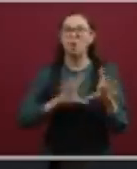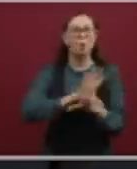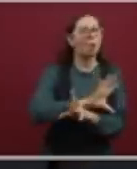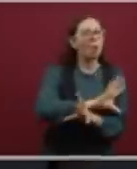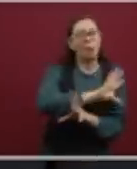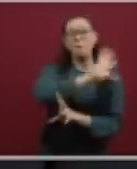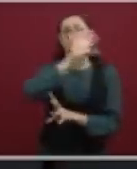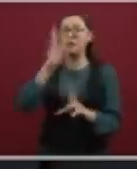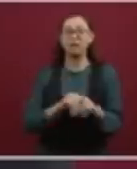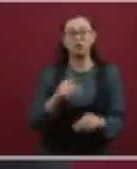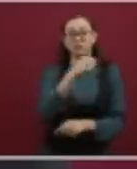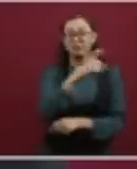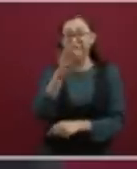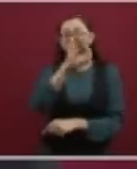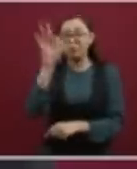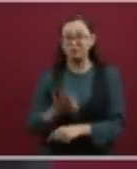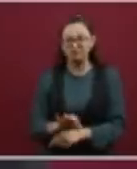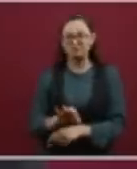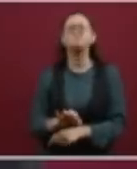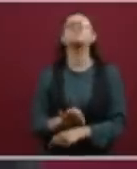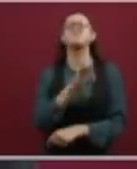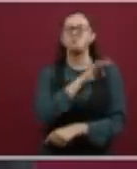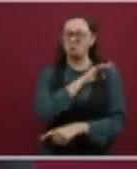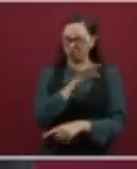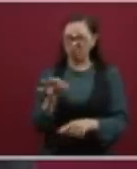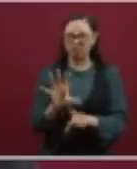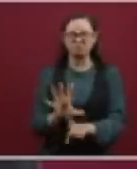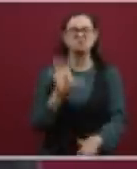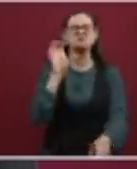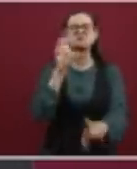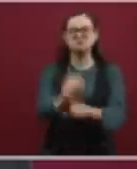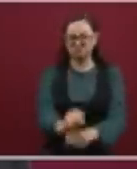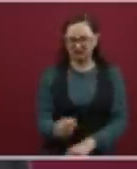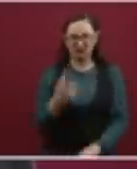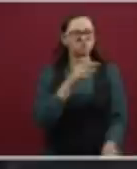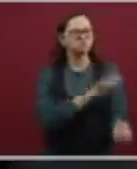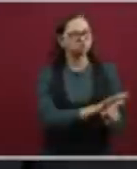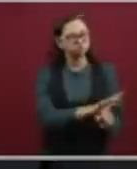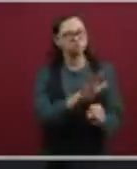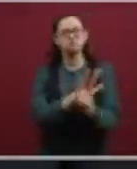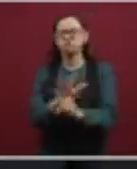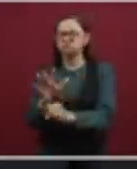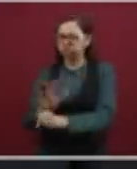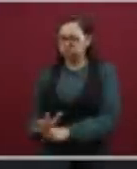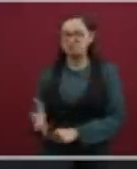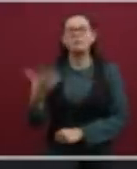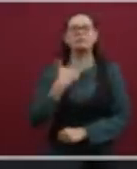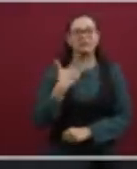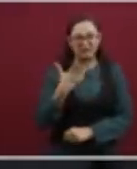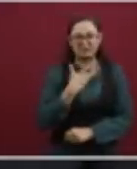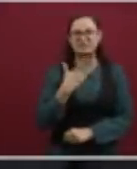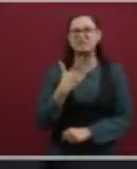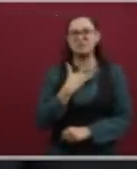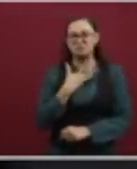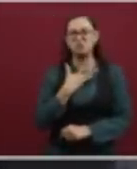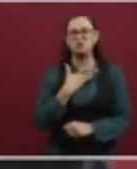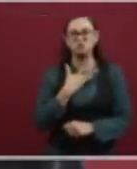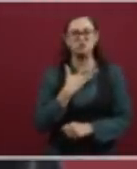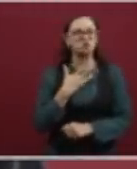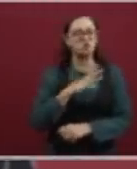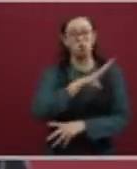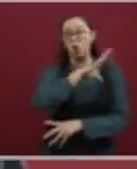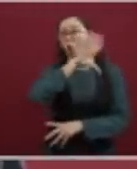lograr, porque tenemos la infraestructura, tenemos todas las líneas de la Comisión Federal